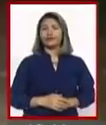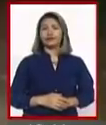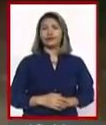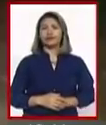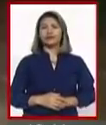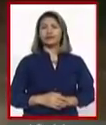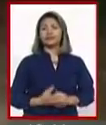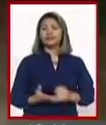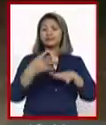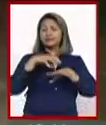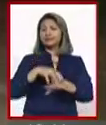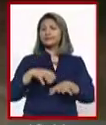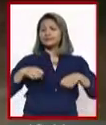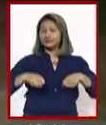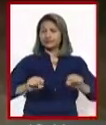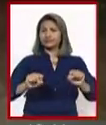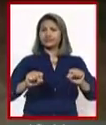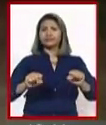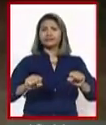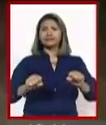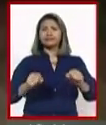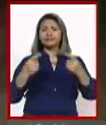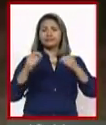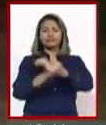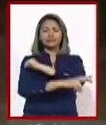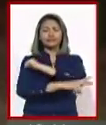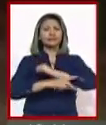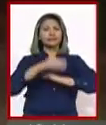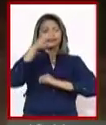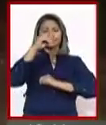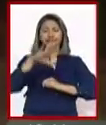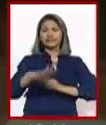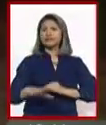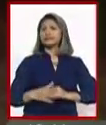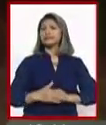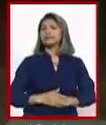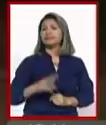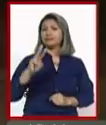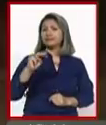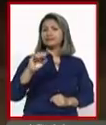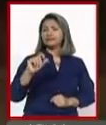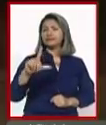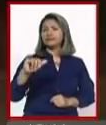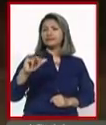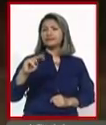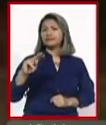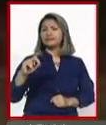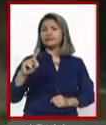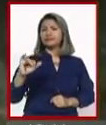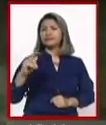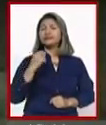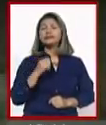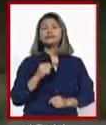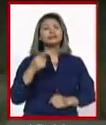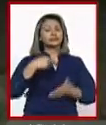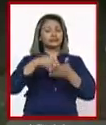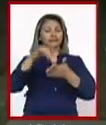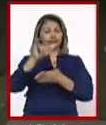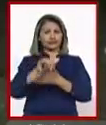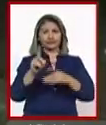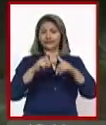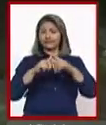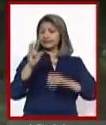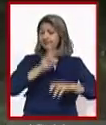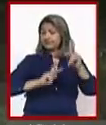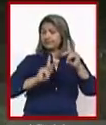Sujetos a bordo de una motocicleta intentaron raptar a un menor de edad en el barrio La Moliendita, zona de la villa Primero de Mayo. Afortunadamente,